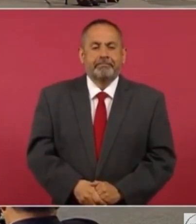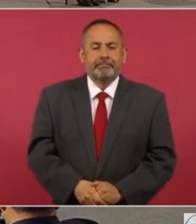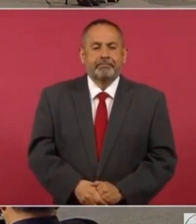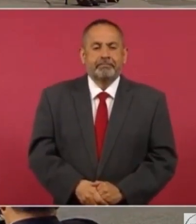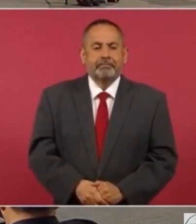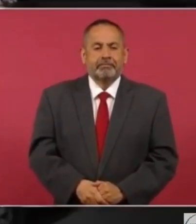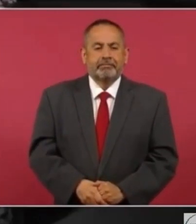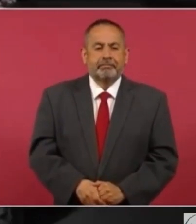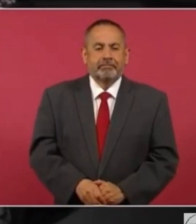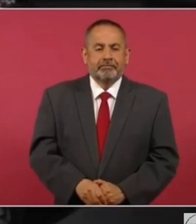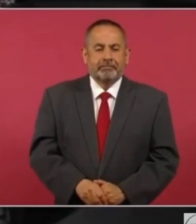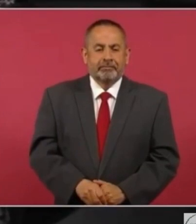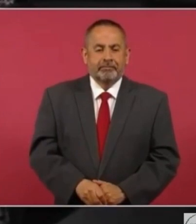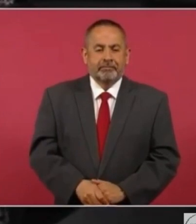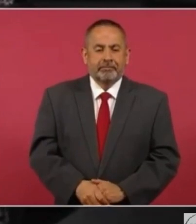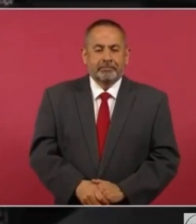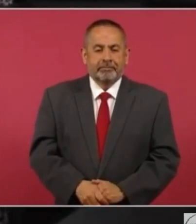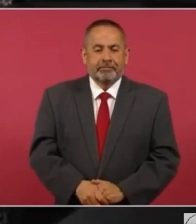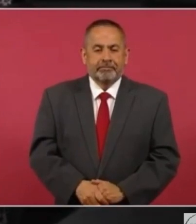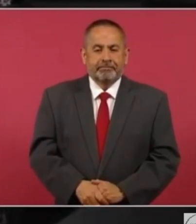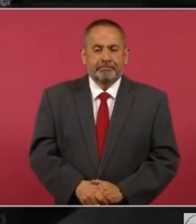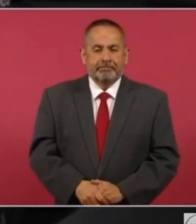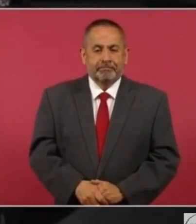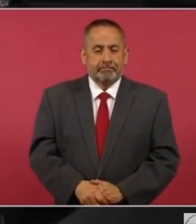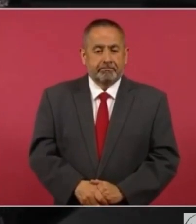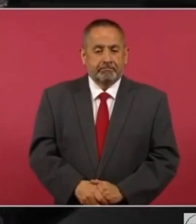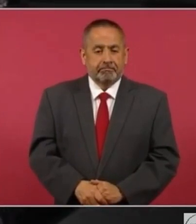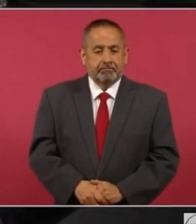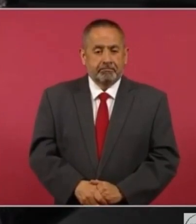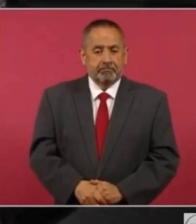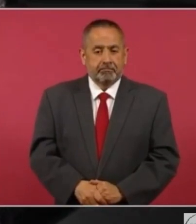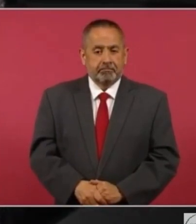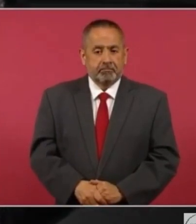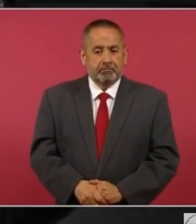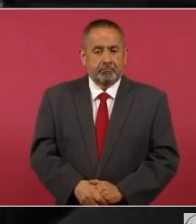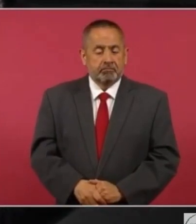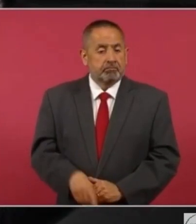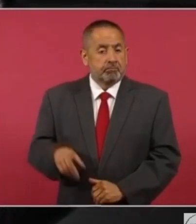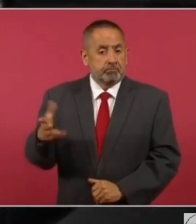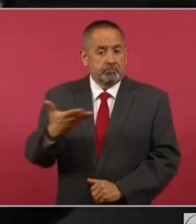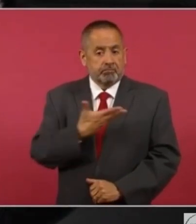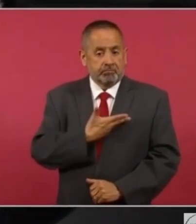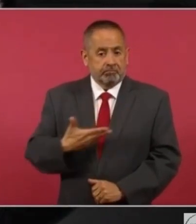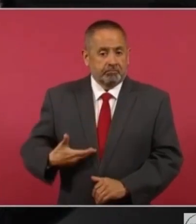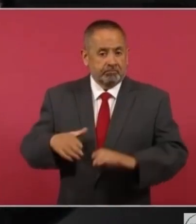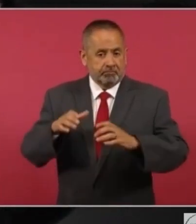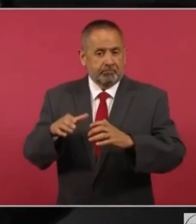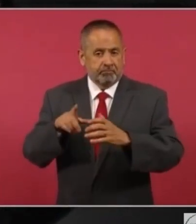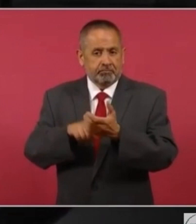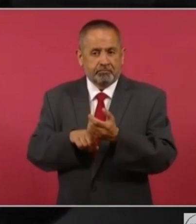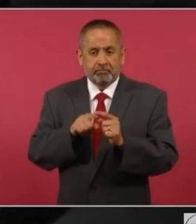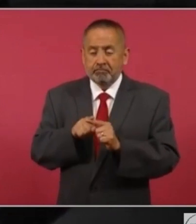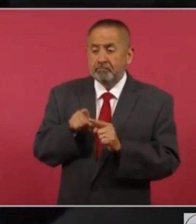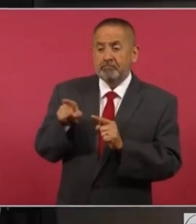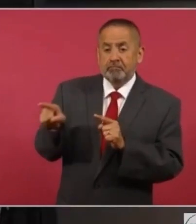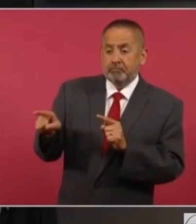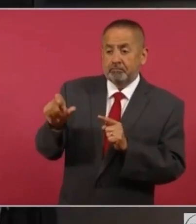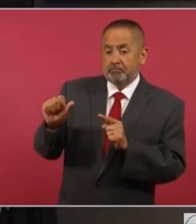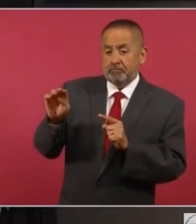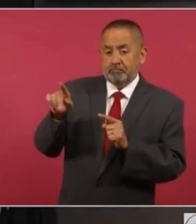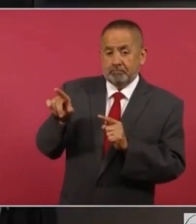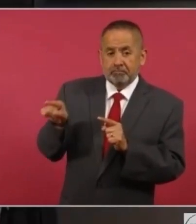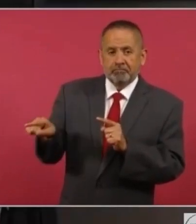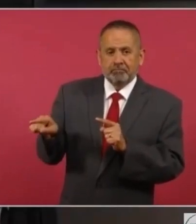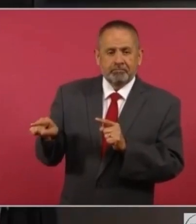Esta política de abrazos que tiene el presidente Calderón, que tiene el presidente López Obrador, que bien decía